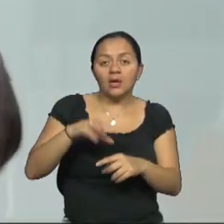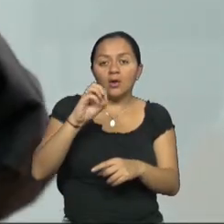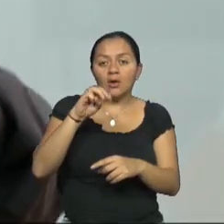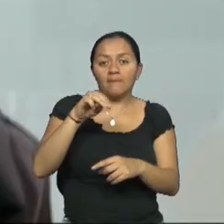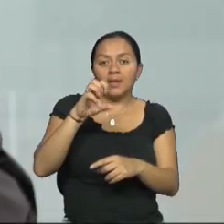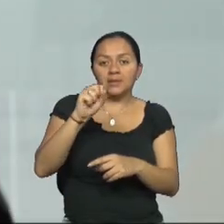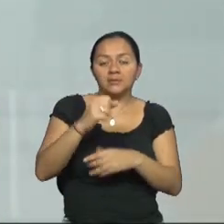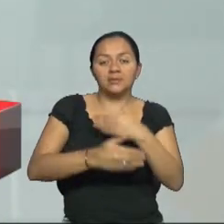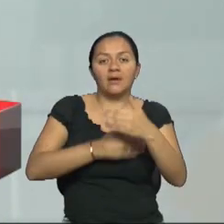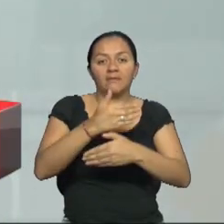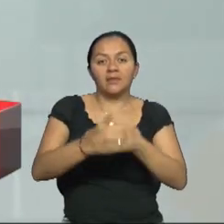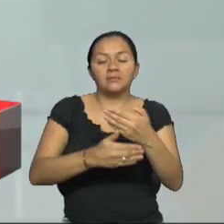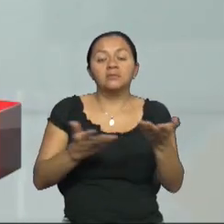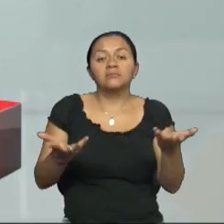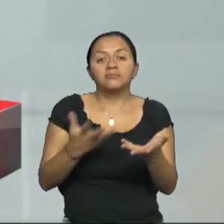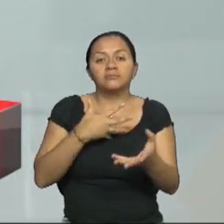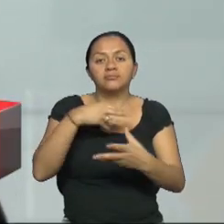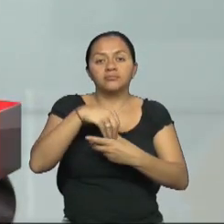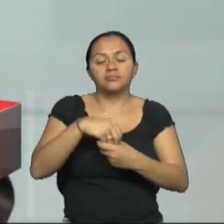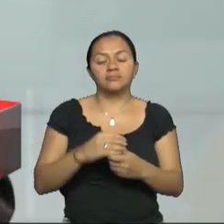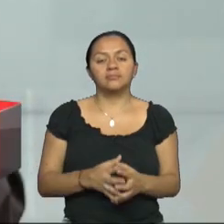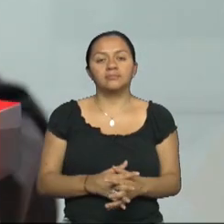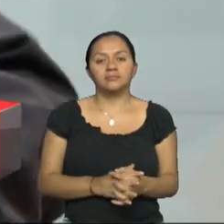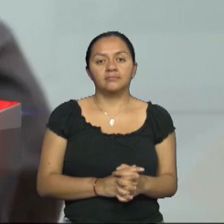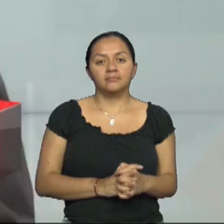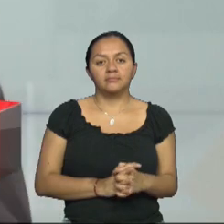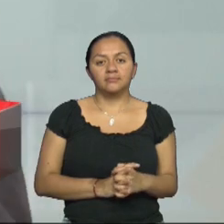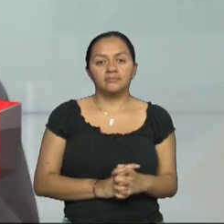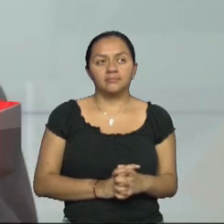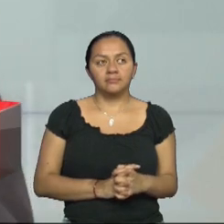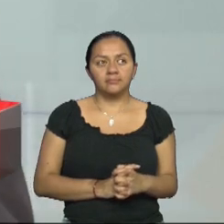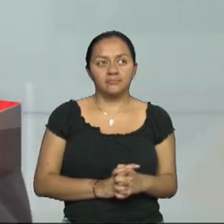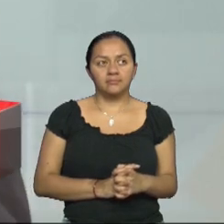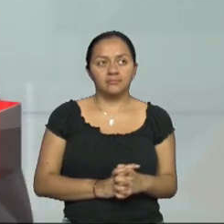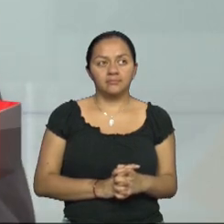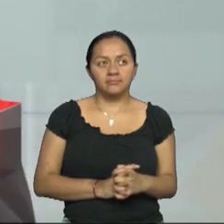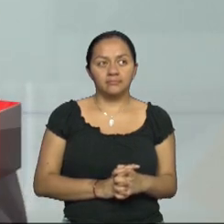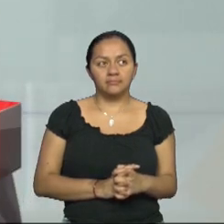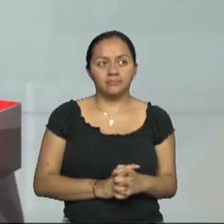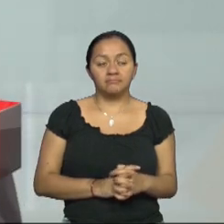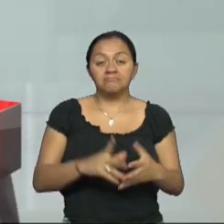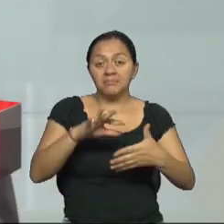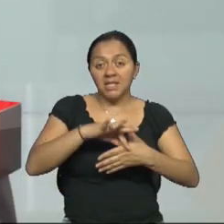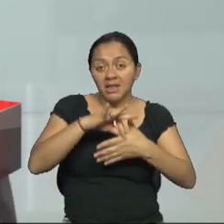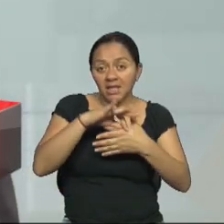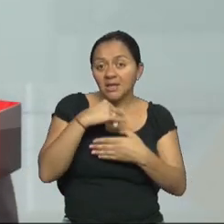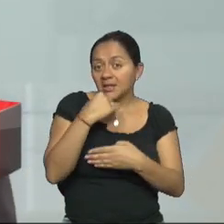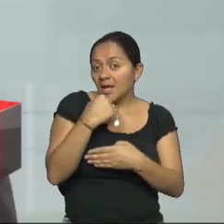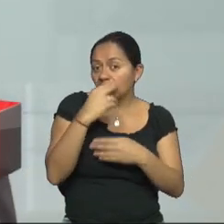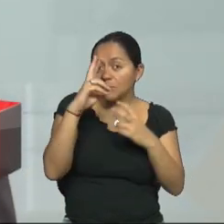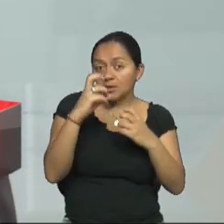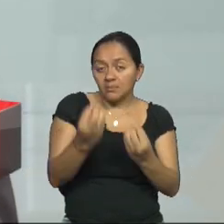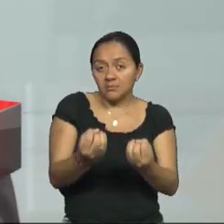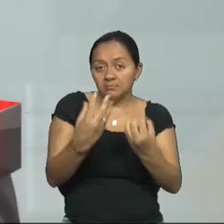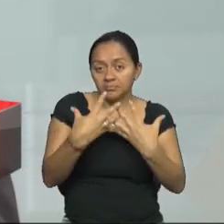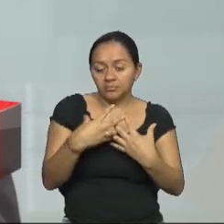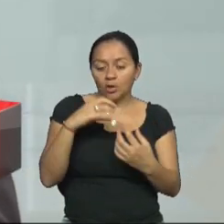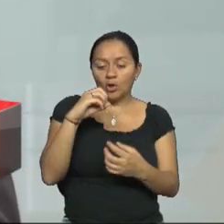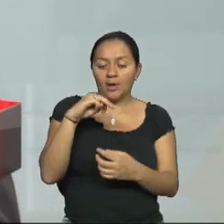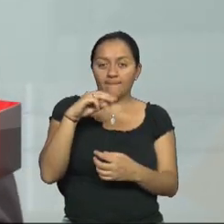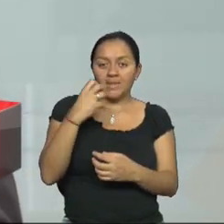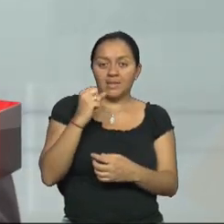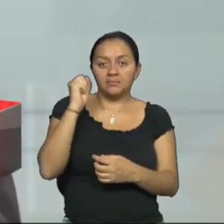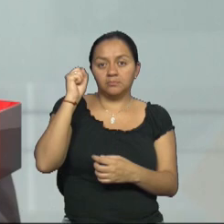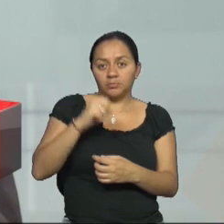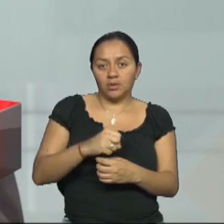estos avances sobre estos procesos, además de lo que nos has dicho. Si tendrías alguna otra, podríamos decir, otro ámbito que